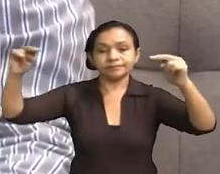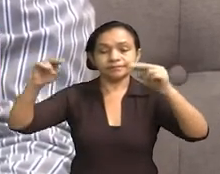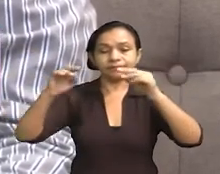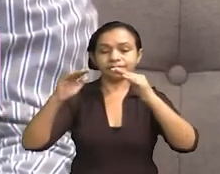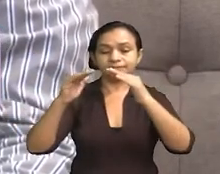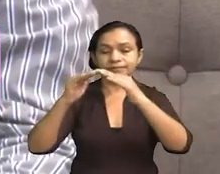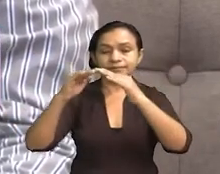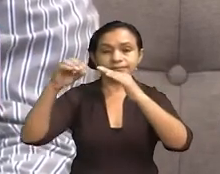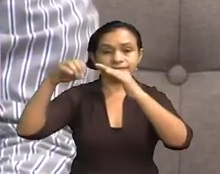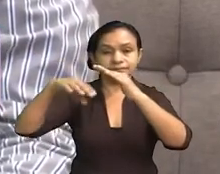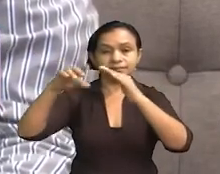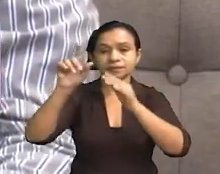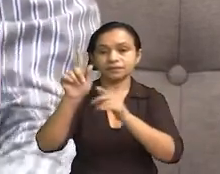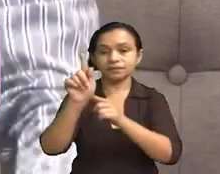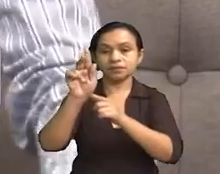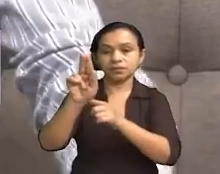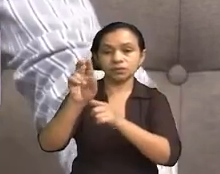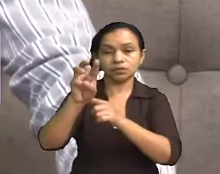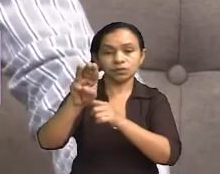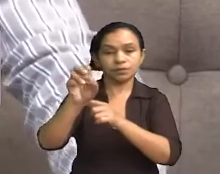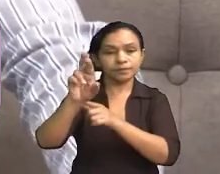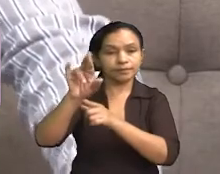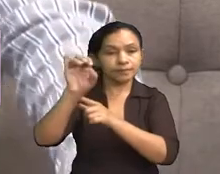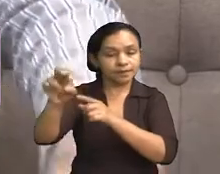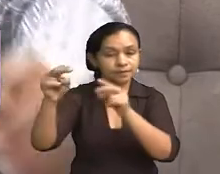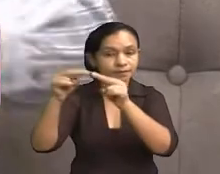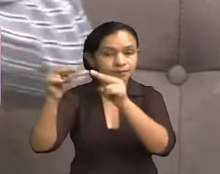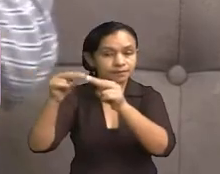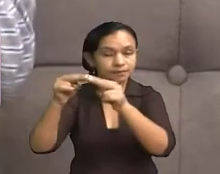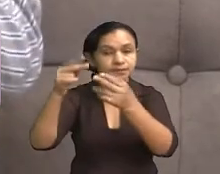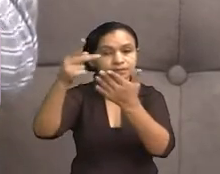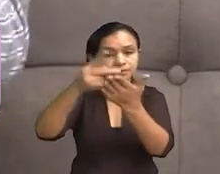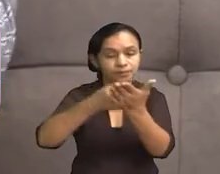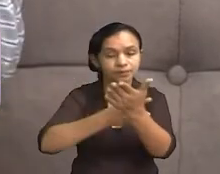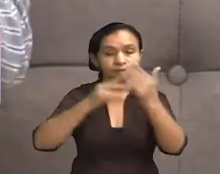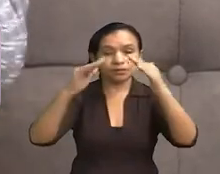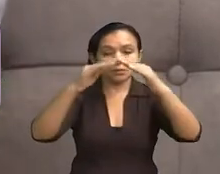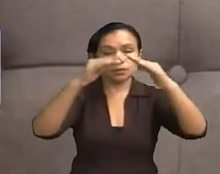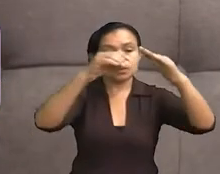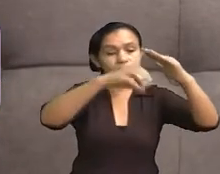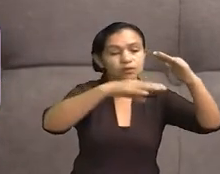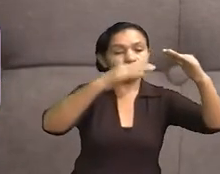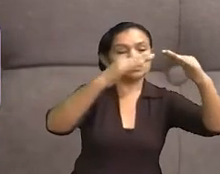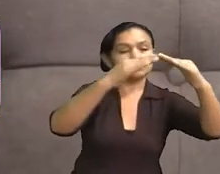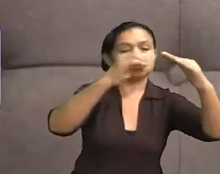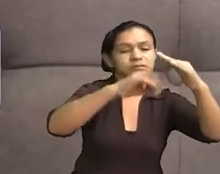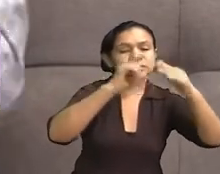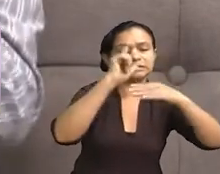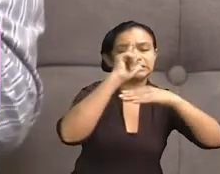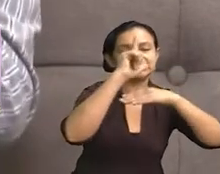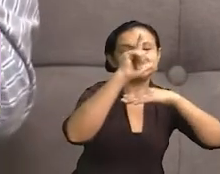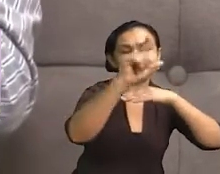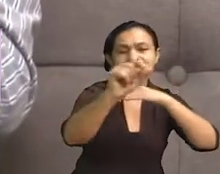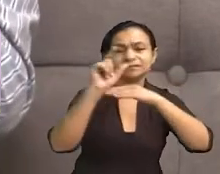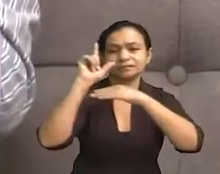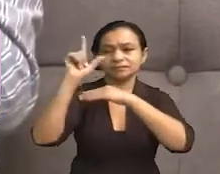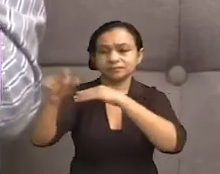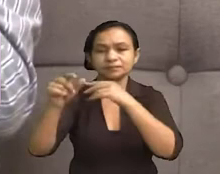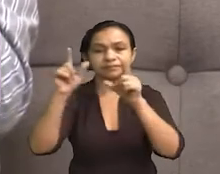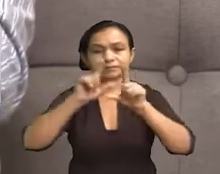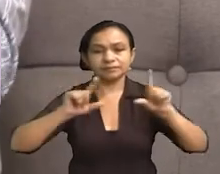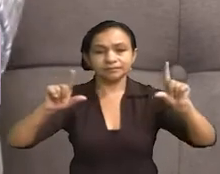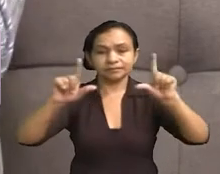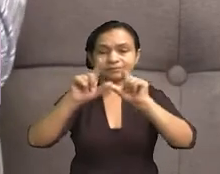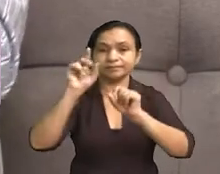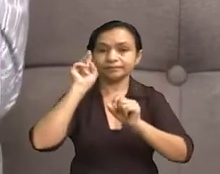Tumarín y seguir avanzando en los proyectos de electrificación rural en todo el territorio nacional. Es decir, si vos ves,